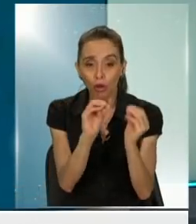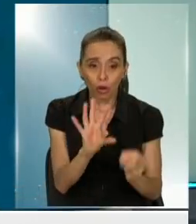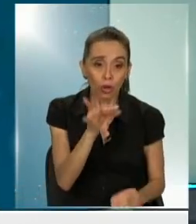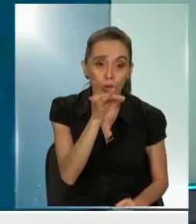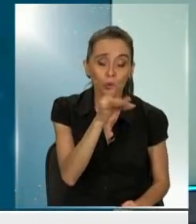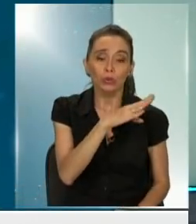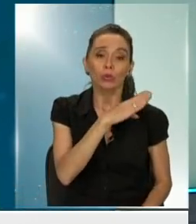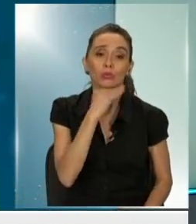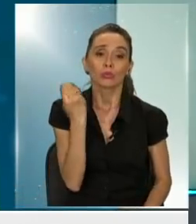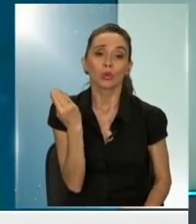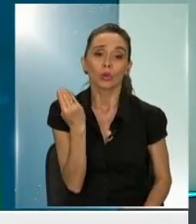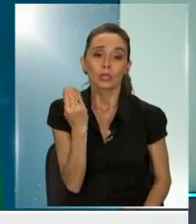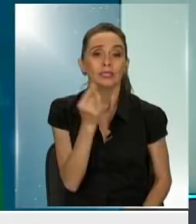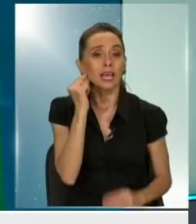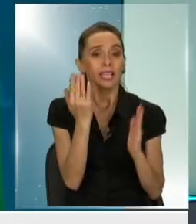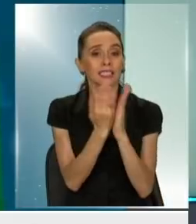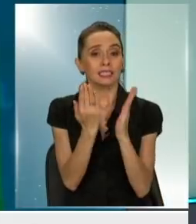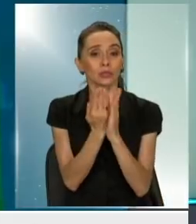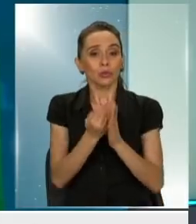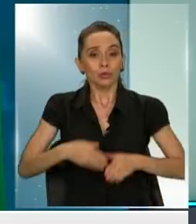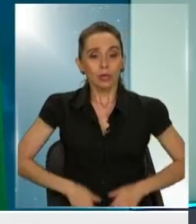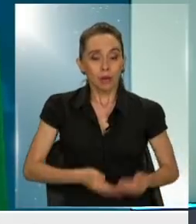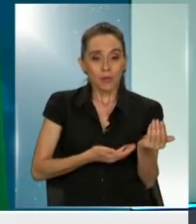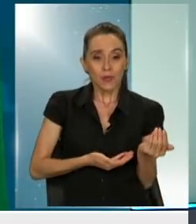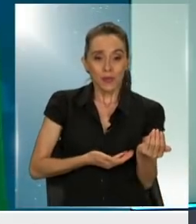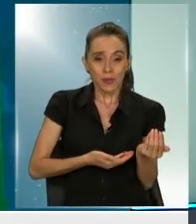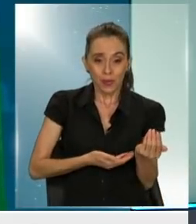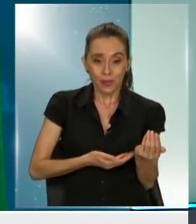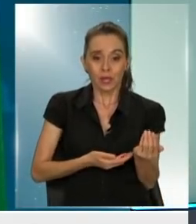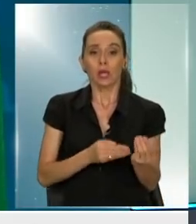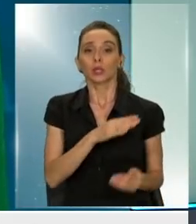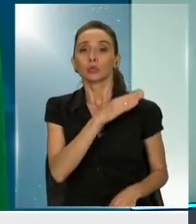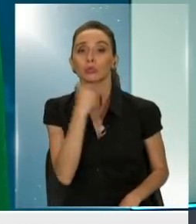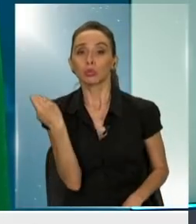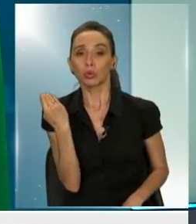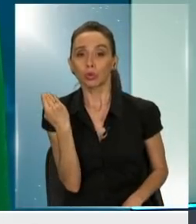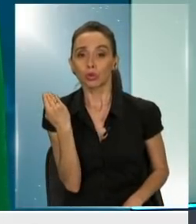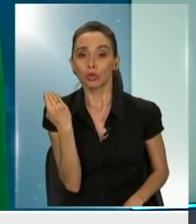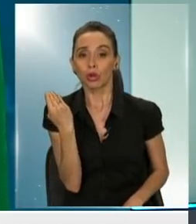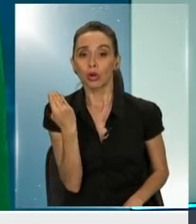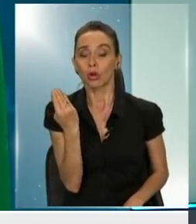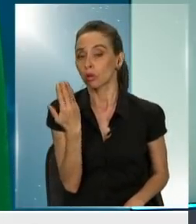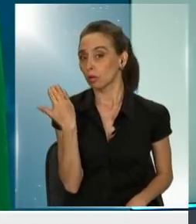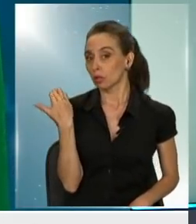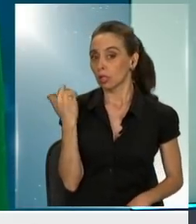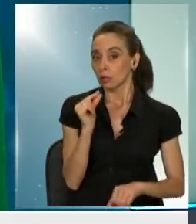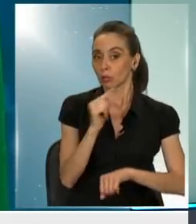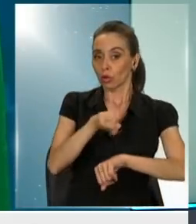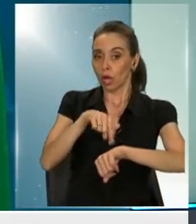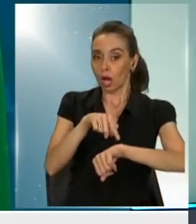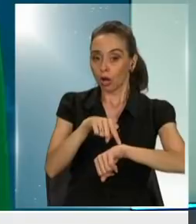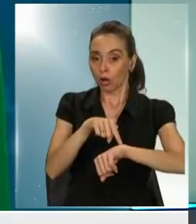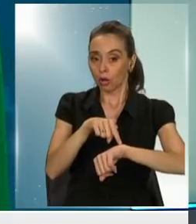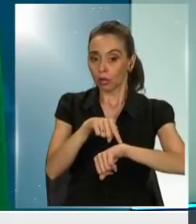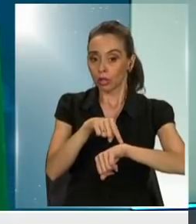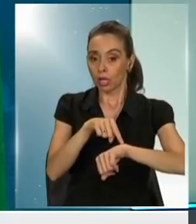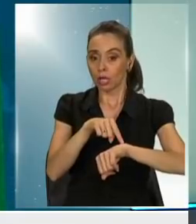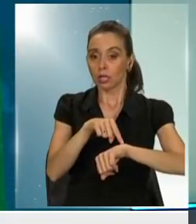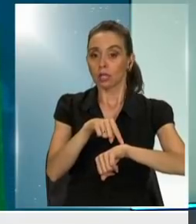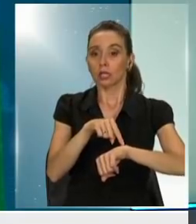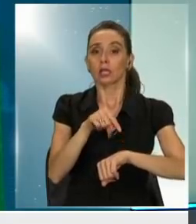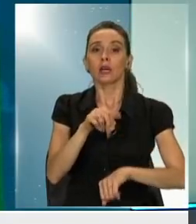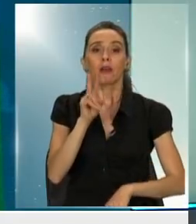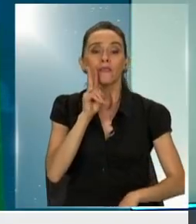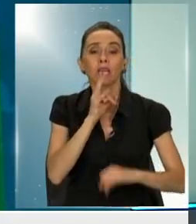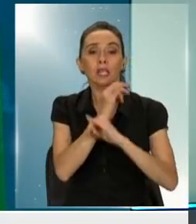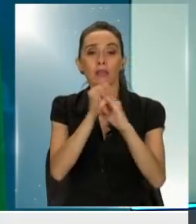encontrada muerta. La estudiante de obstetricia que falleció durante las últimas horas fue entregada este viernes,